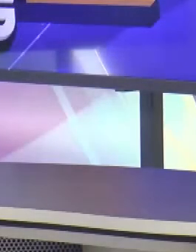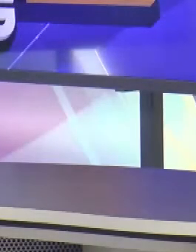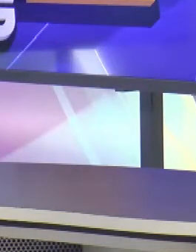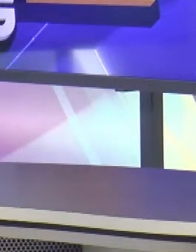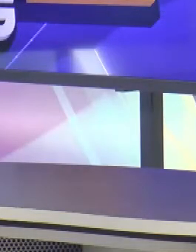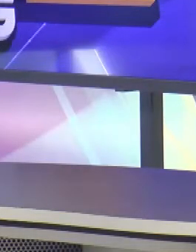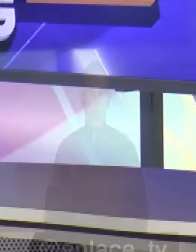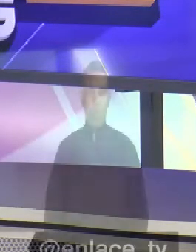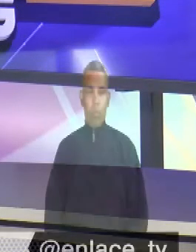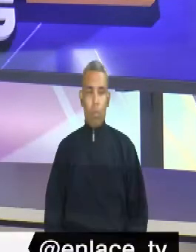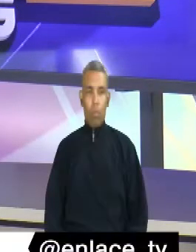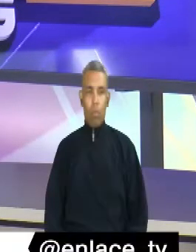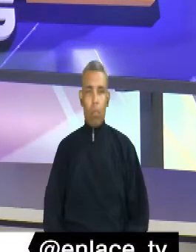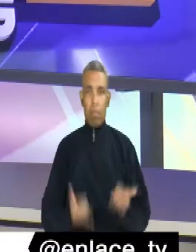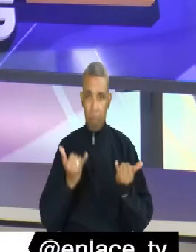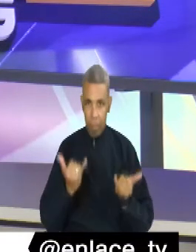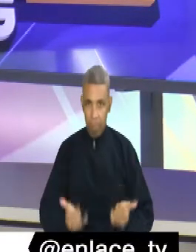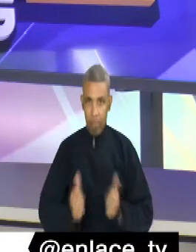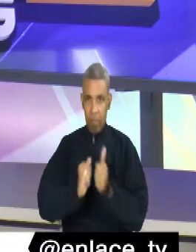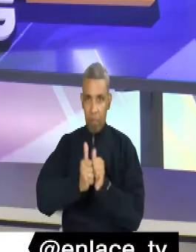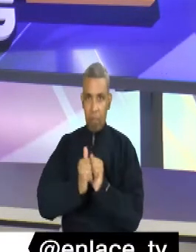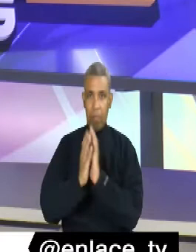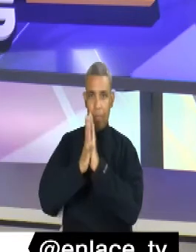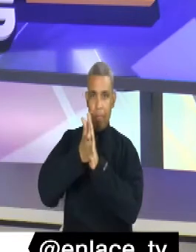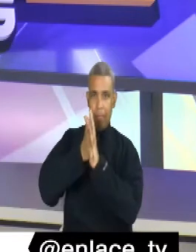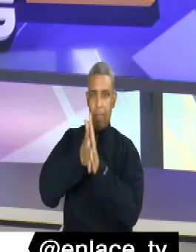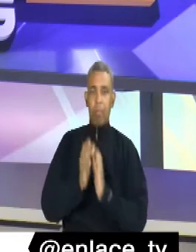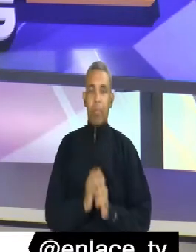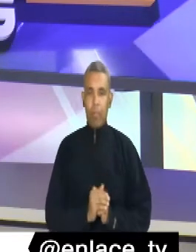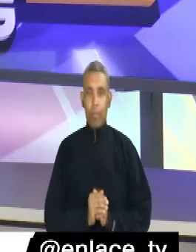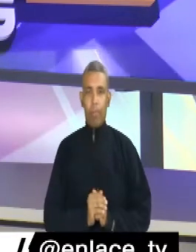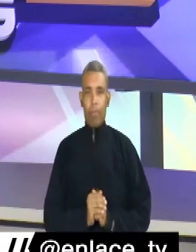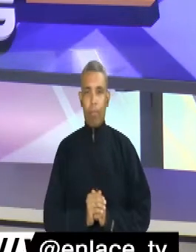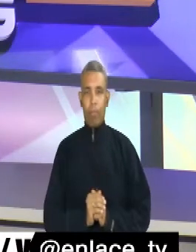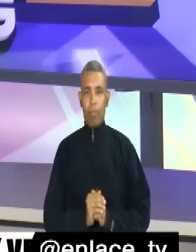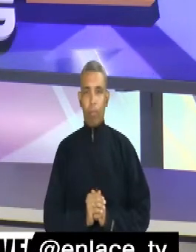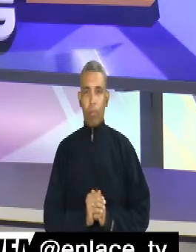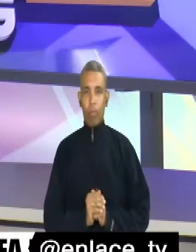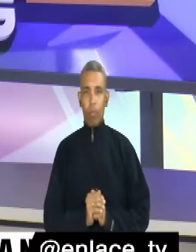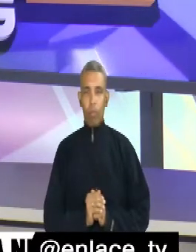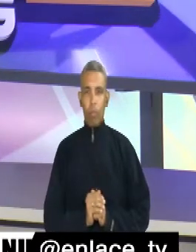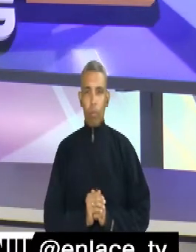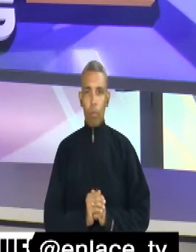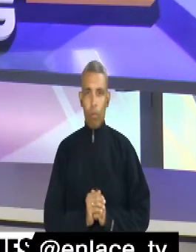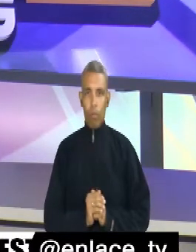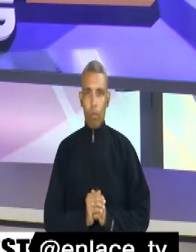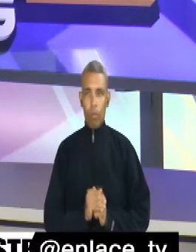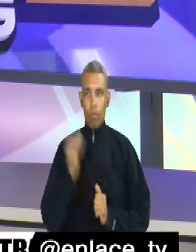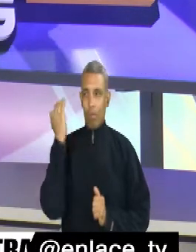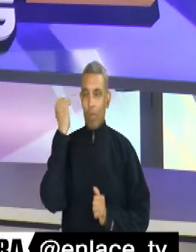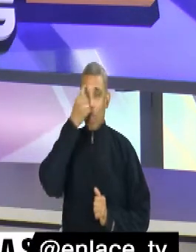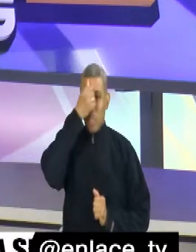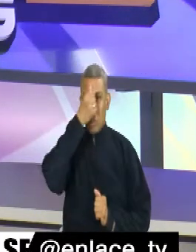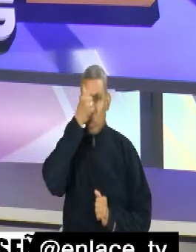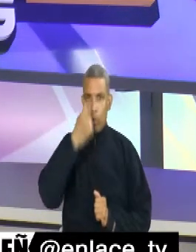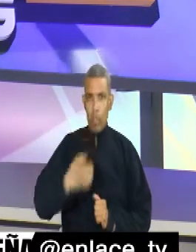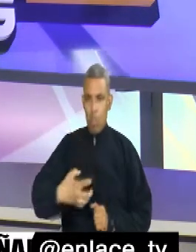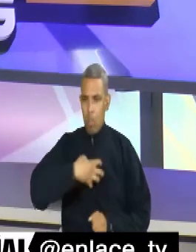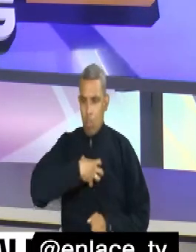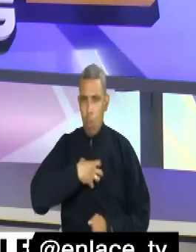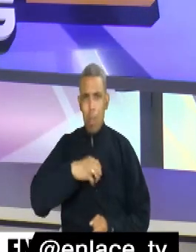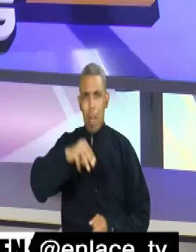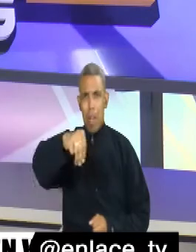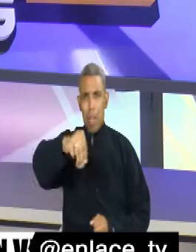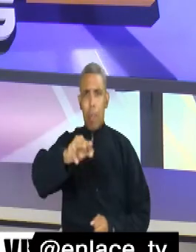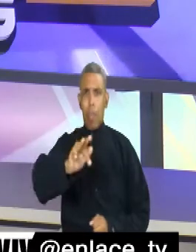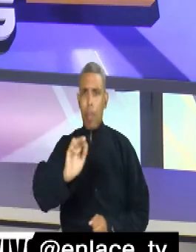Bienvenidos a la información deportiva de Enlace Noticias. Con éxito se cumplió este domingo primera Copa de MTV aquí en